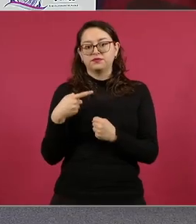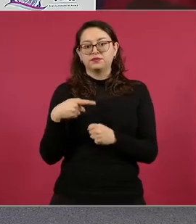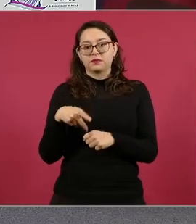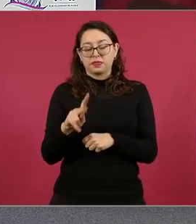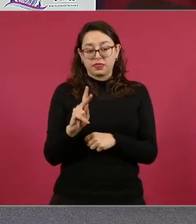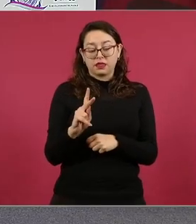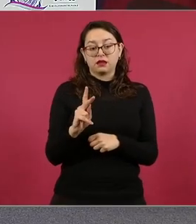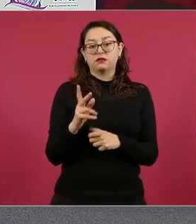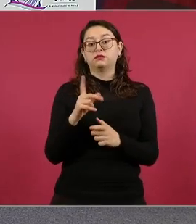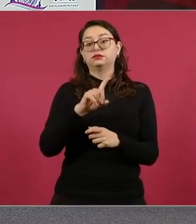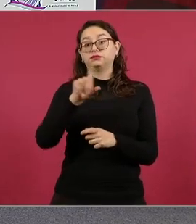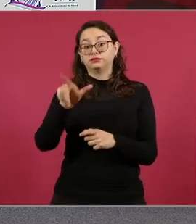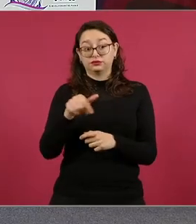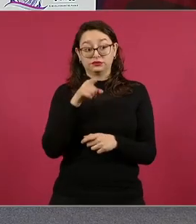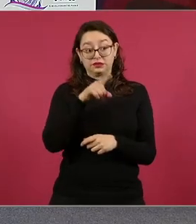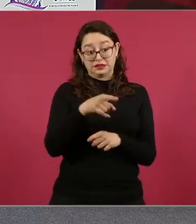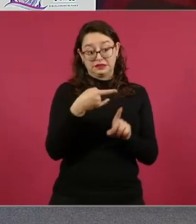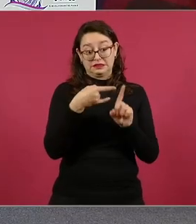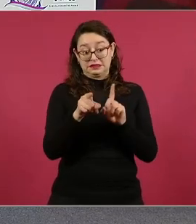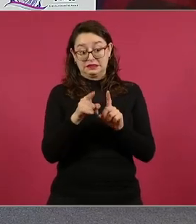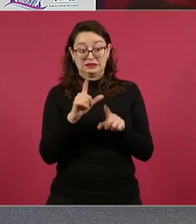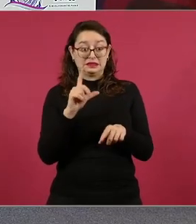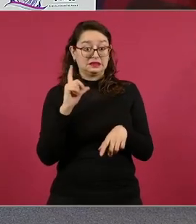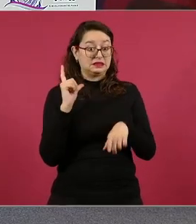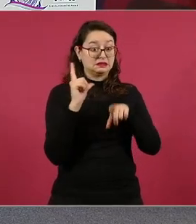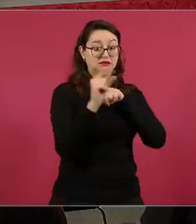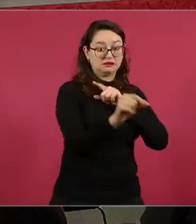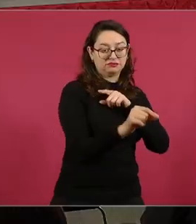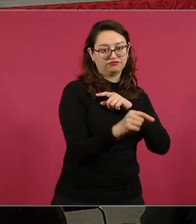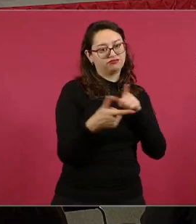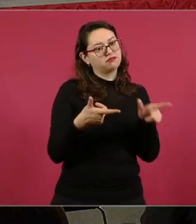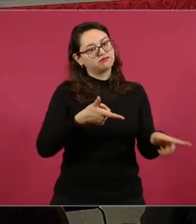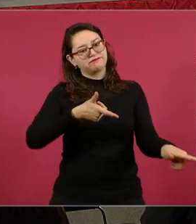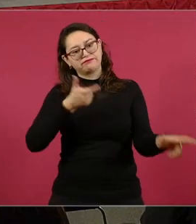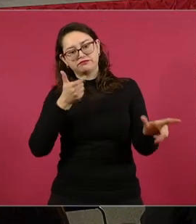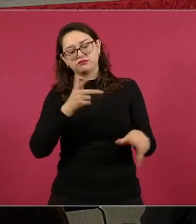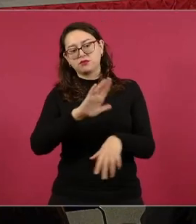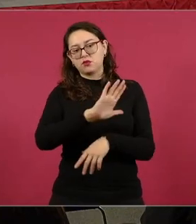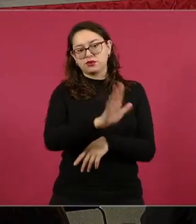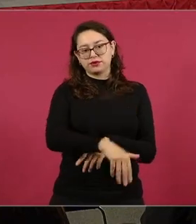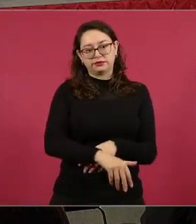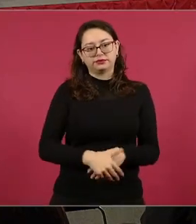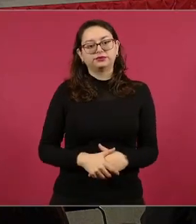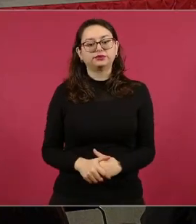fue alcanzado por los disparos de los agresores. Adelante.